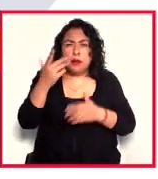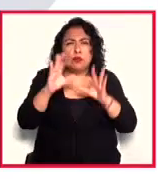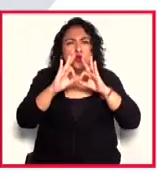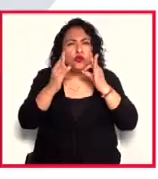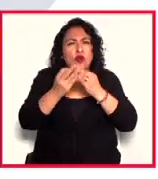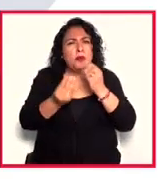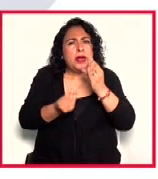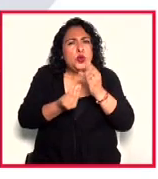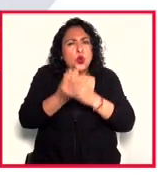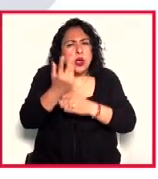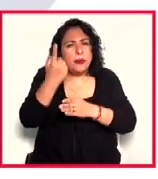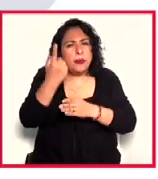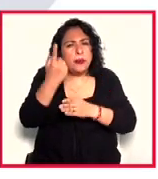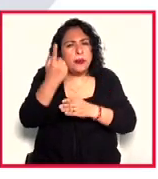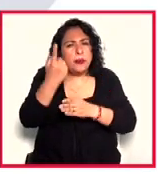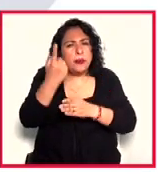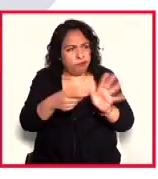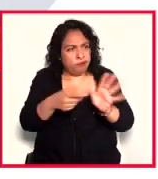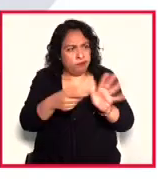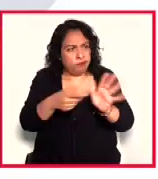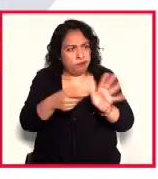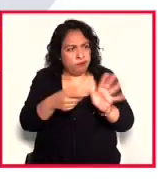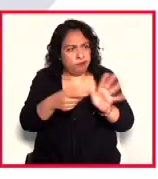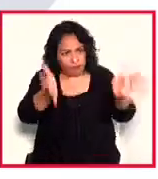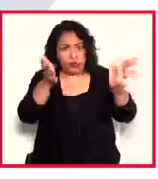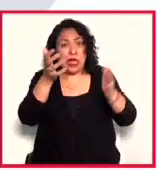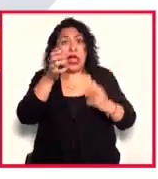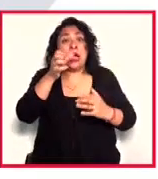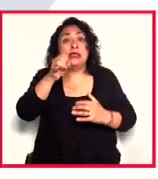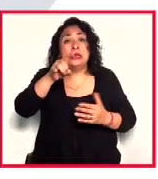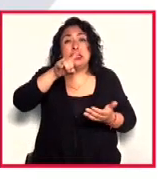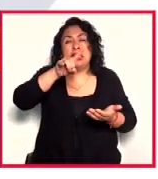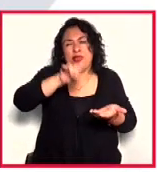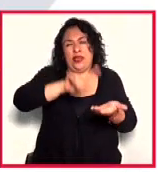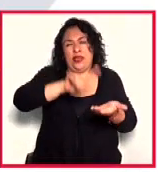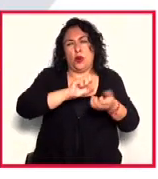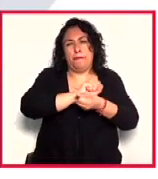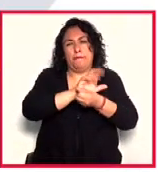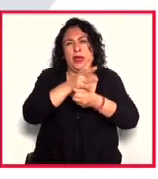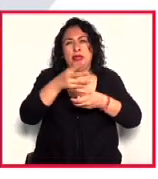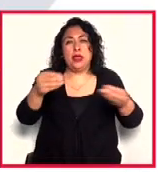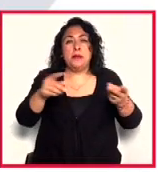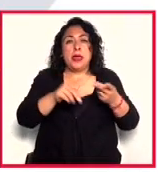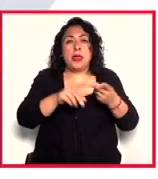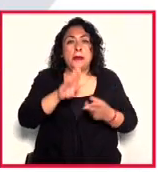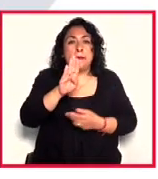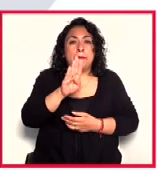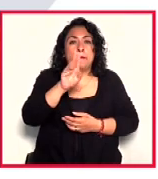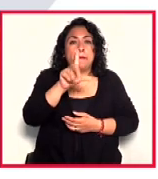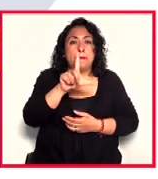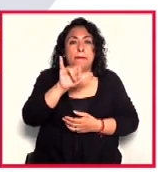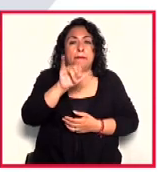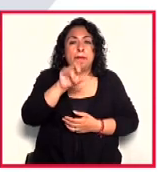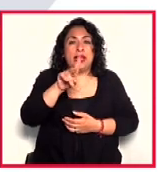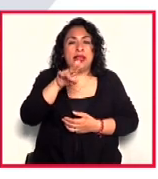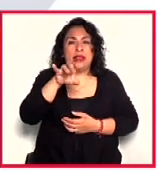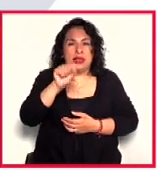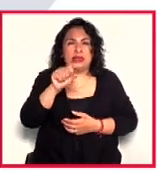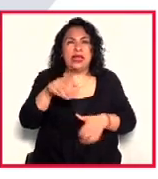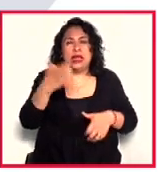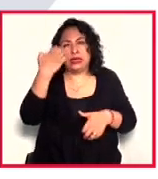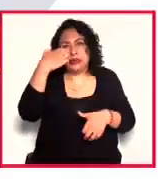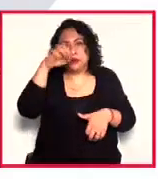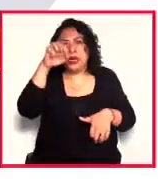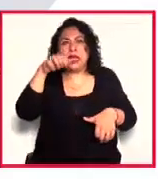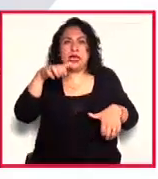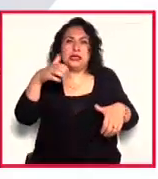y darle aliento. Así fue como dentro de la pandemia surgió Blindness, una experiencia teatral multisensorial con distanciamiento